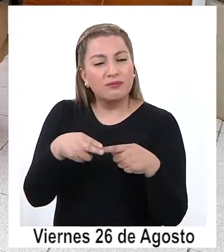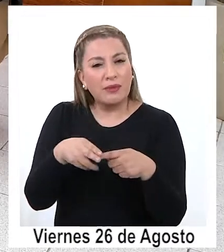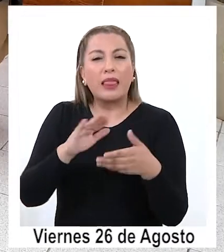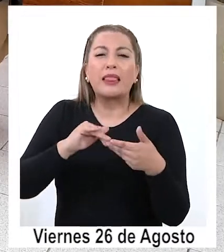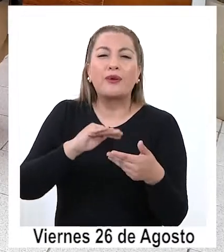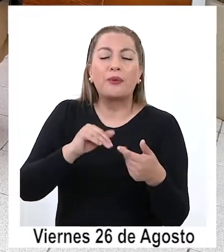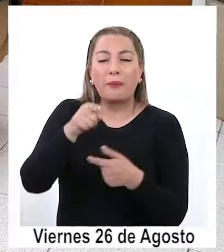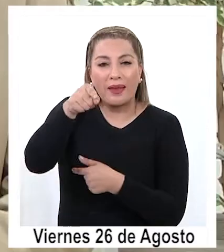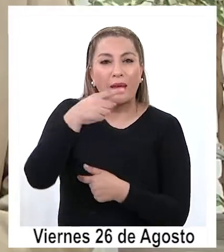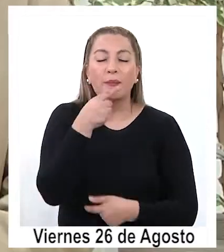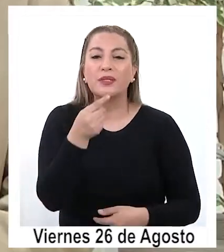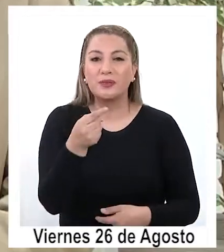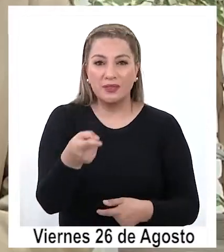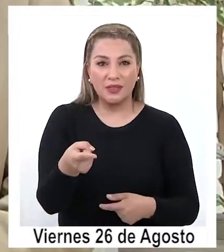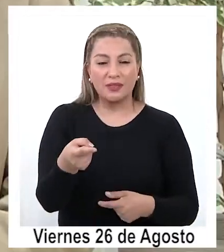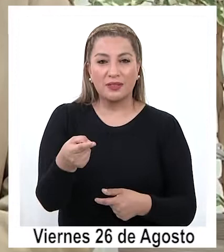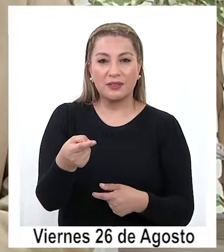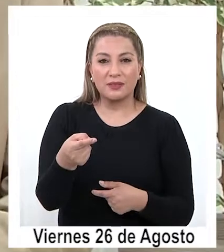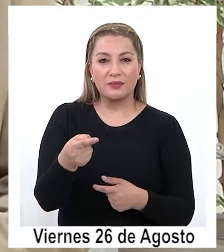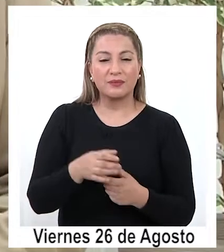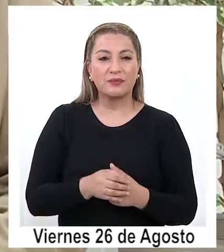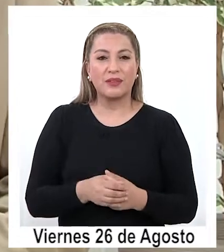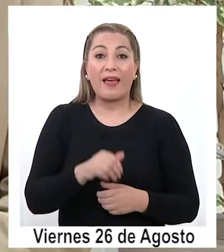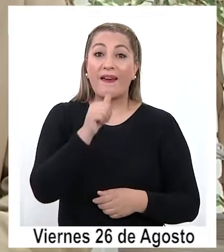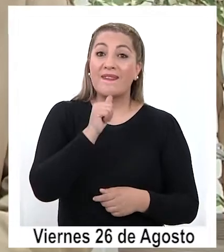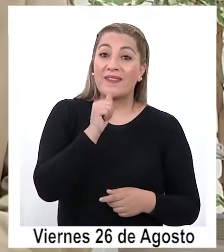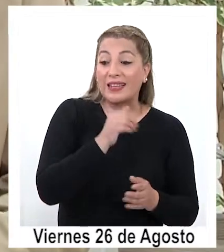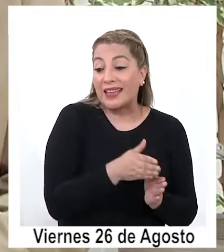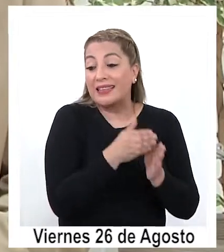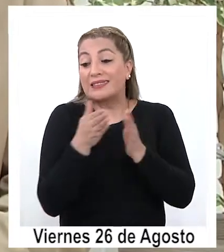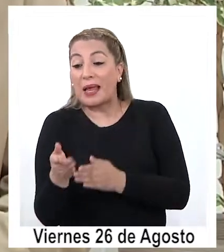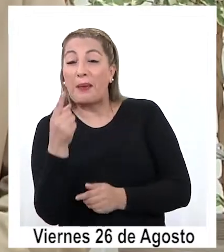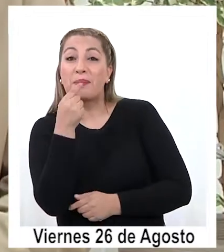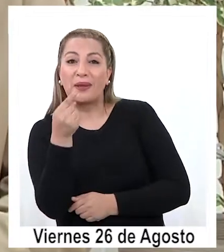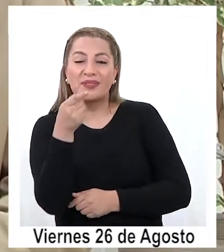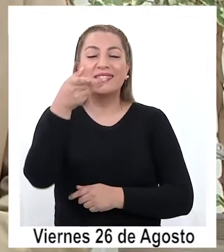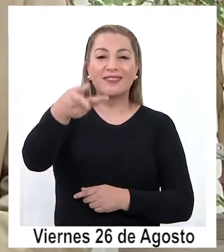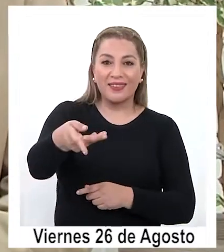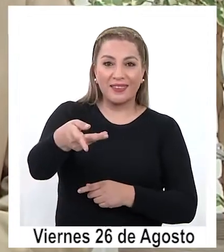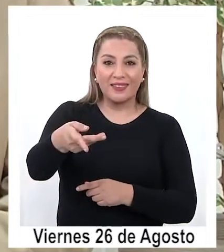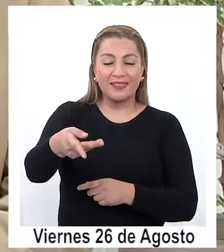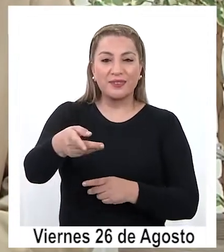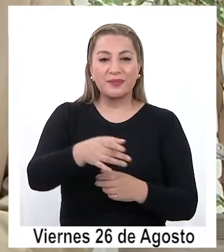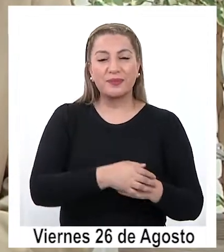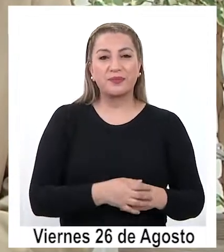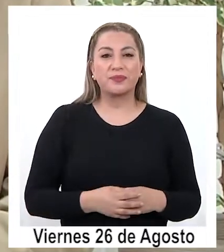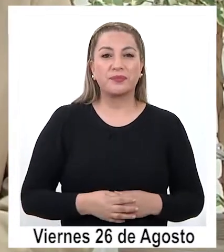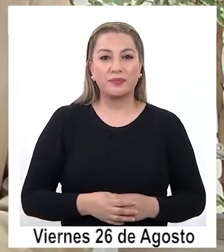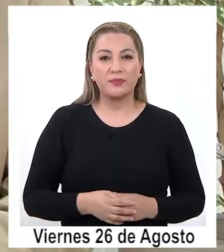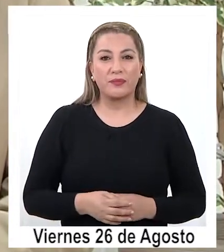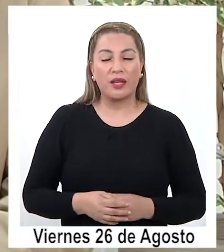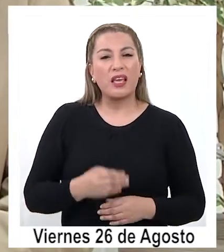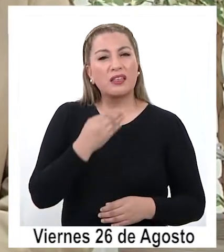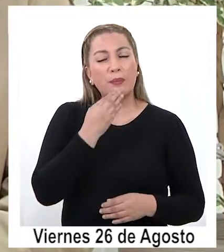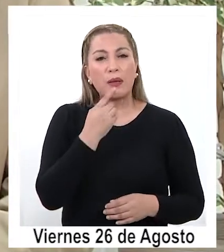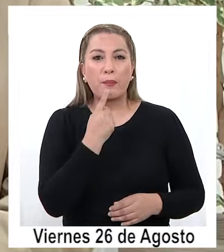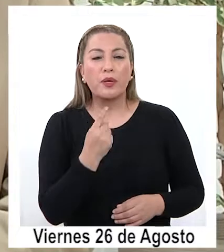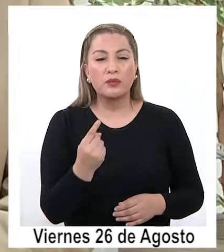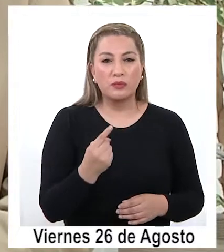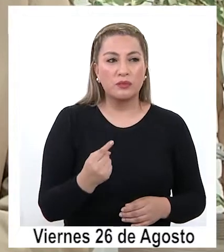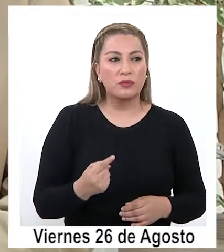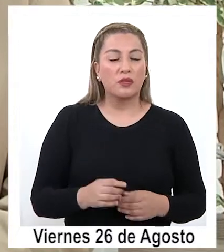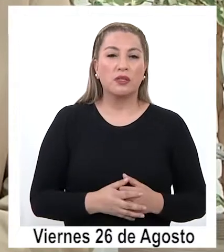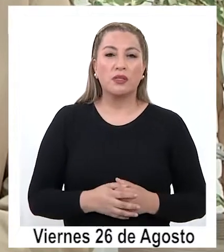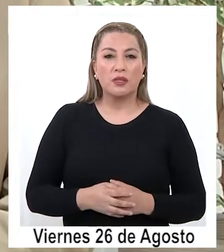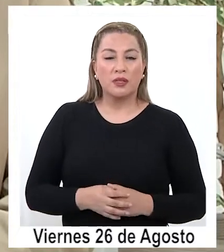disculpe subsecretaria cierto, me falta la otra pata digamos de la historia que es la infraestructura pero no puedo dejar de preguntarle también por